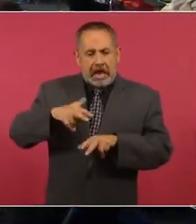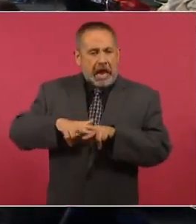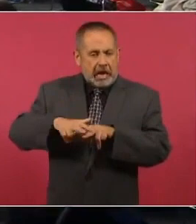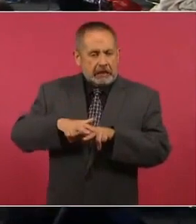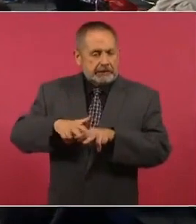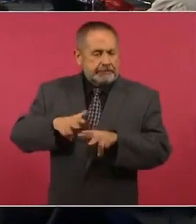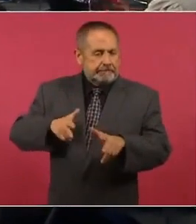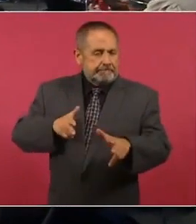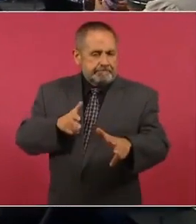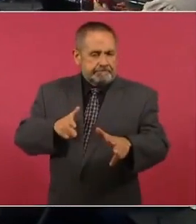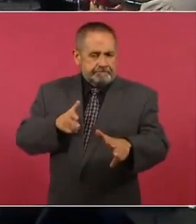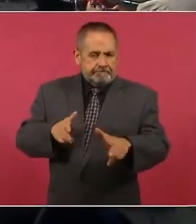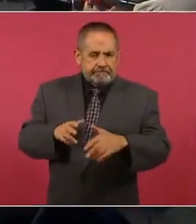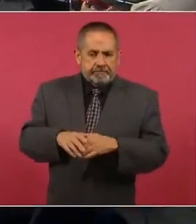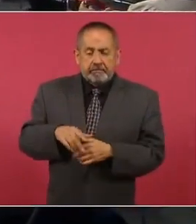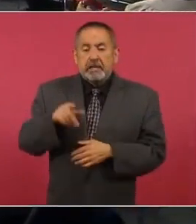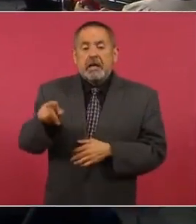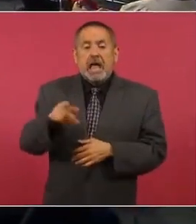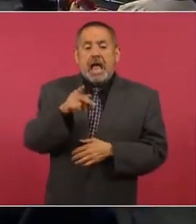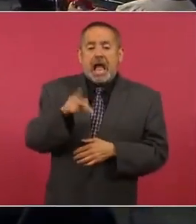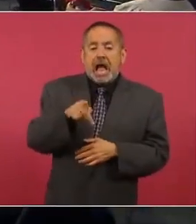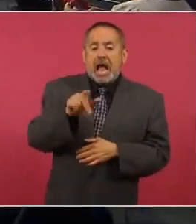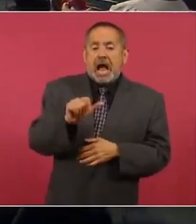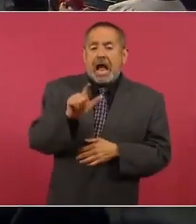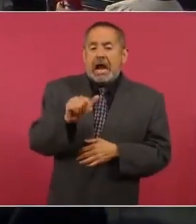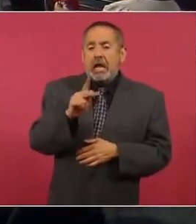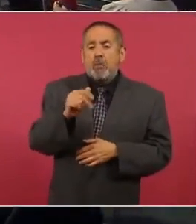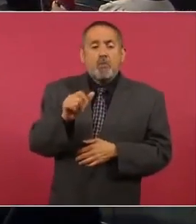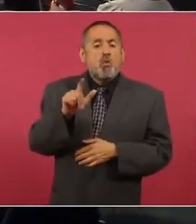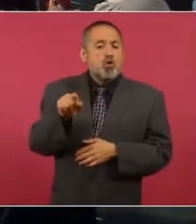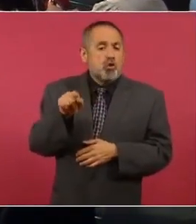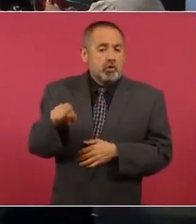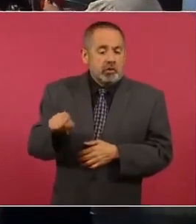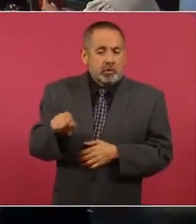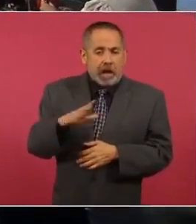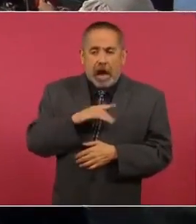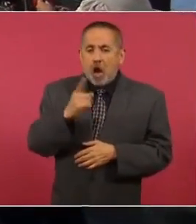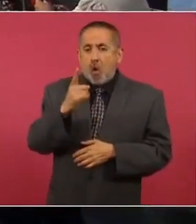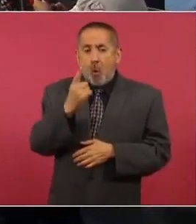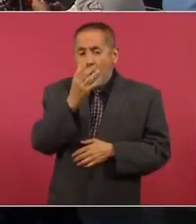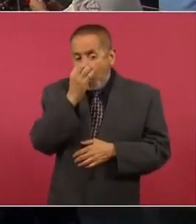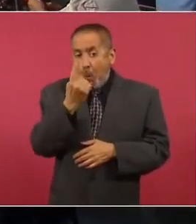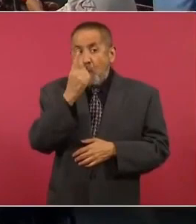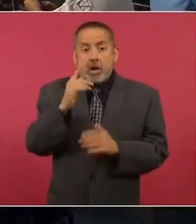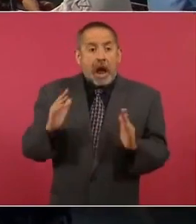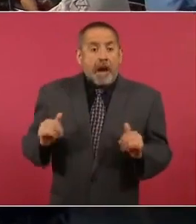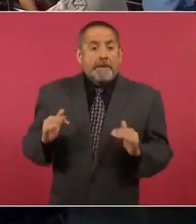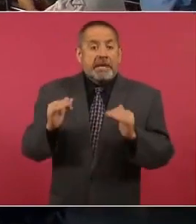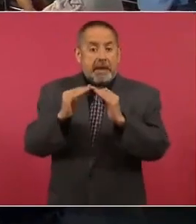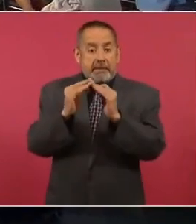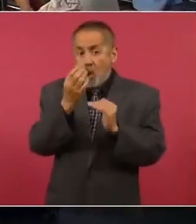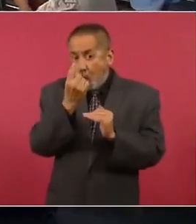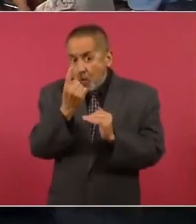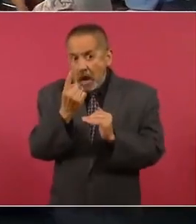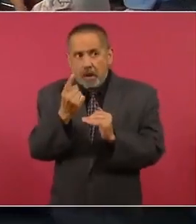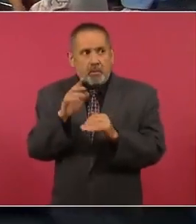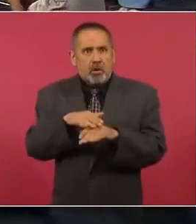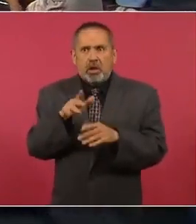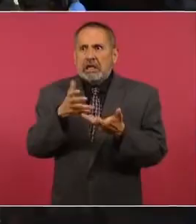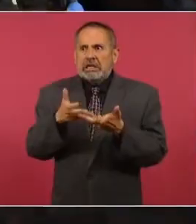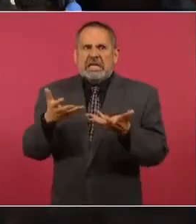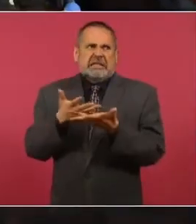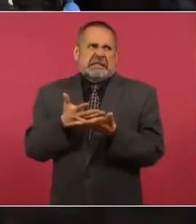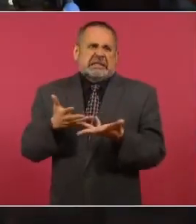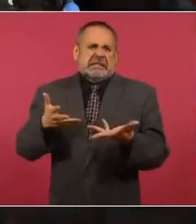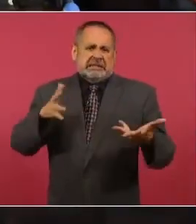conocer si en la zona de Calakmul se conoce actualmente solo una pirámide, porque es muy extenso, pero cuando uno